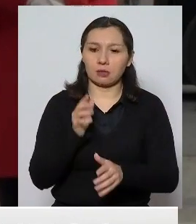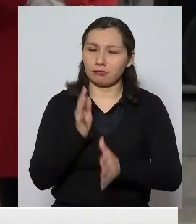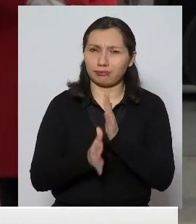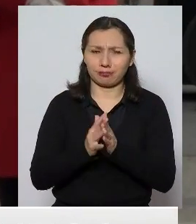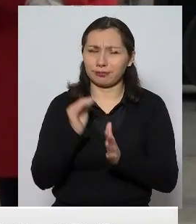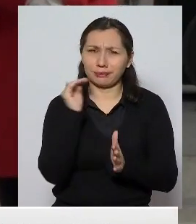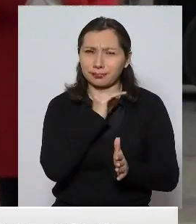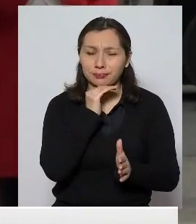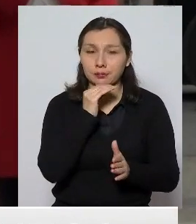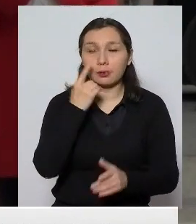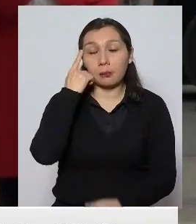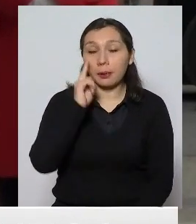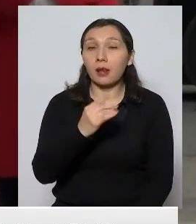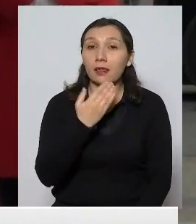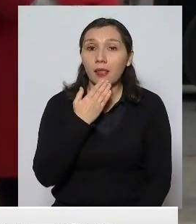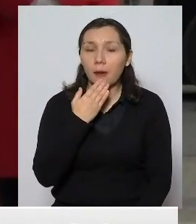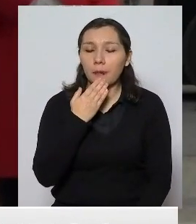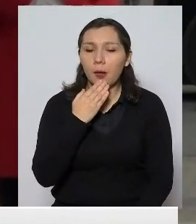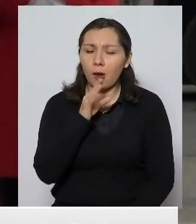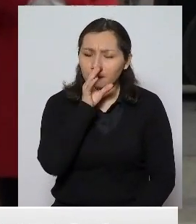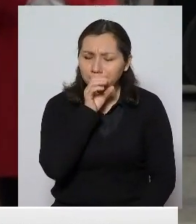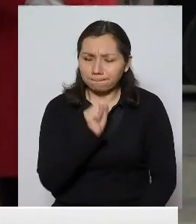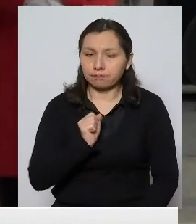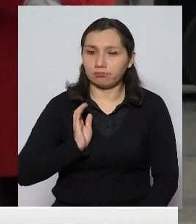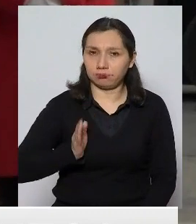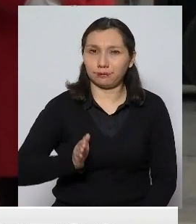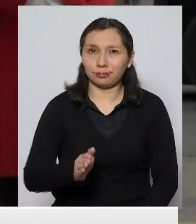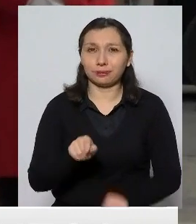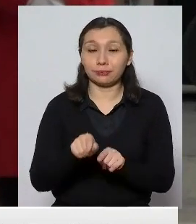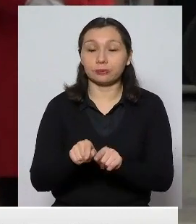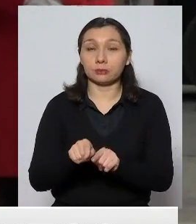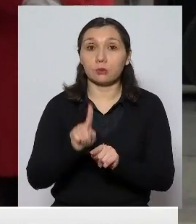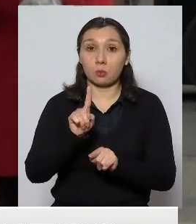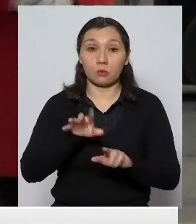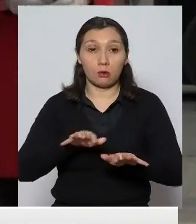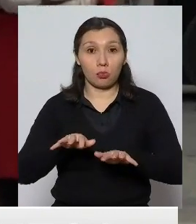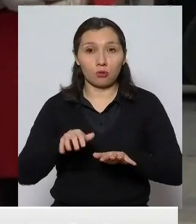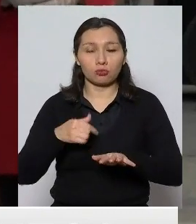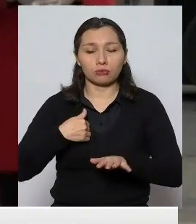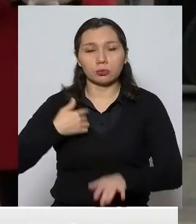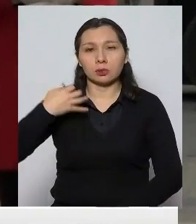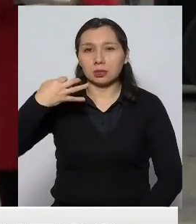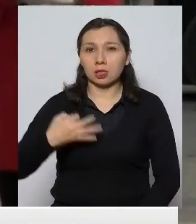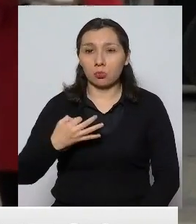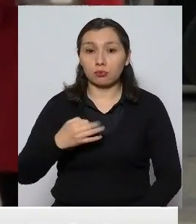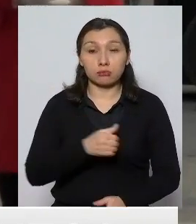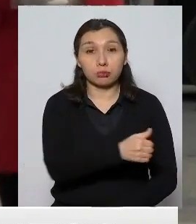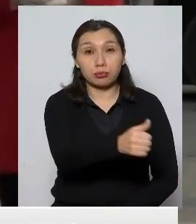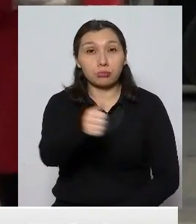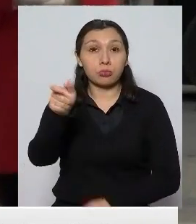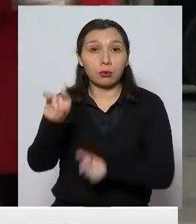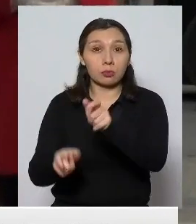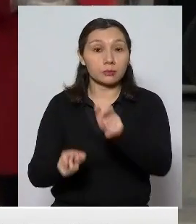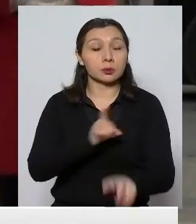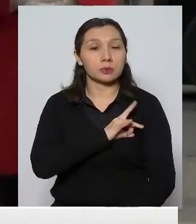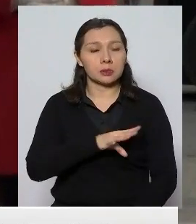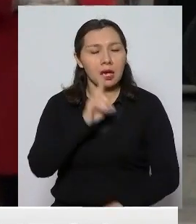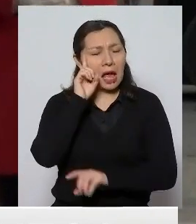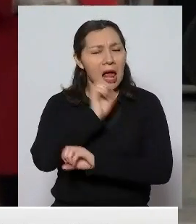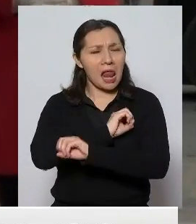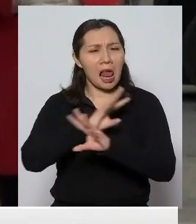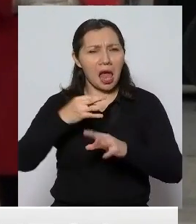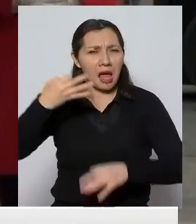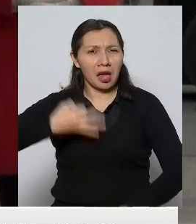rapidez, pero también con resistencia. Y una de las cosas que yo estoy seguro todos los chilenos tenemos claro como el